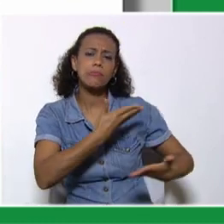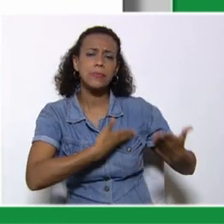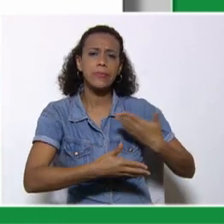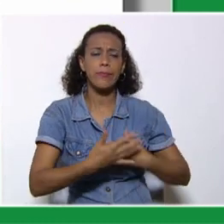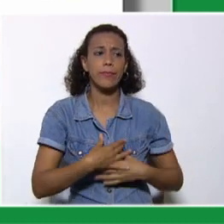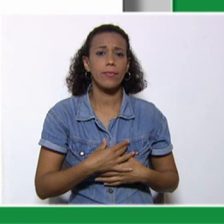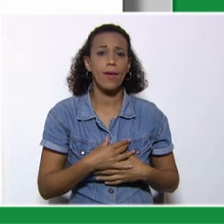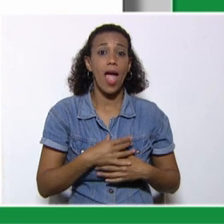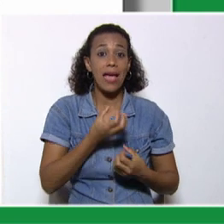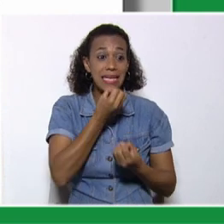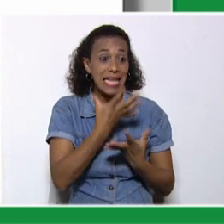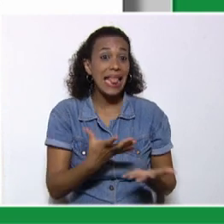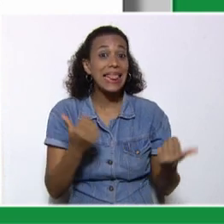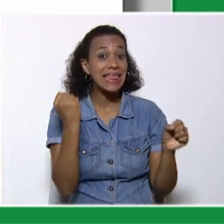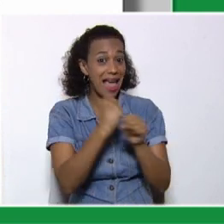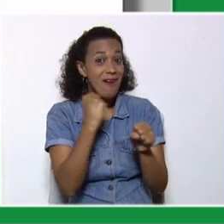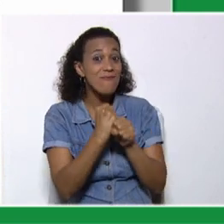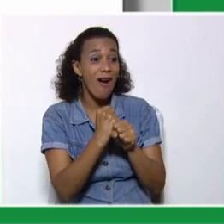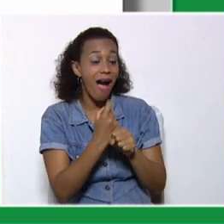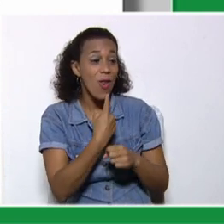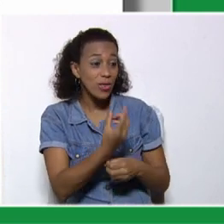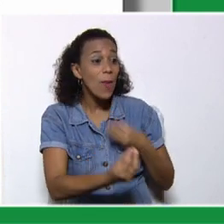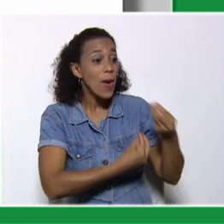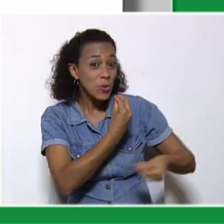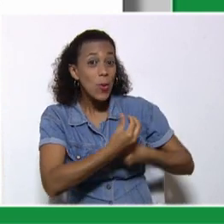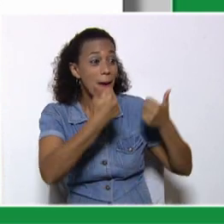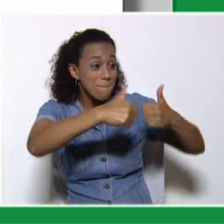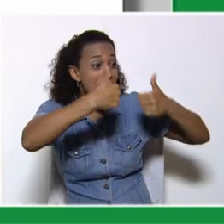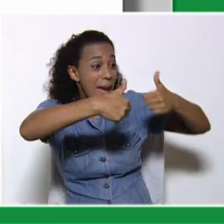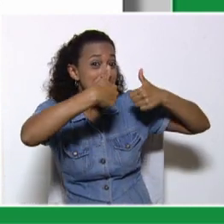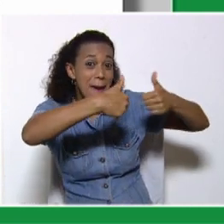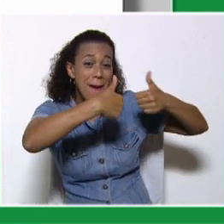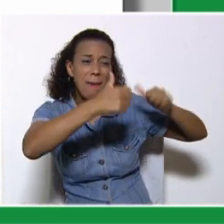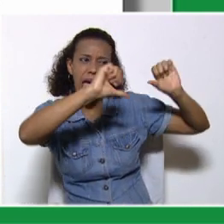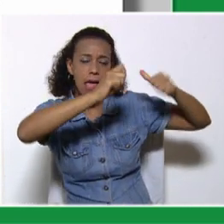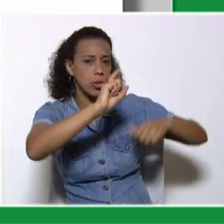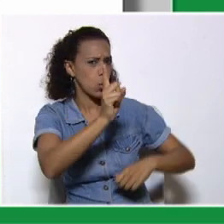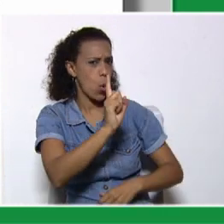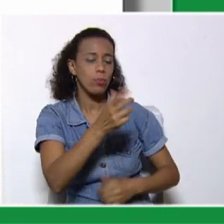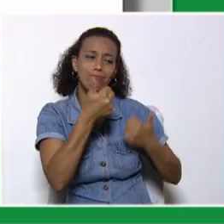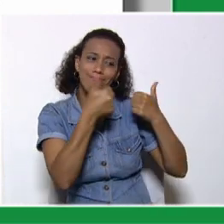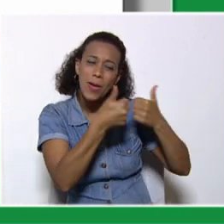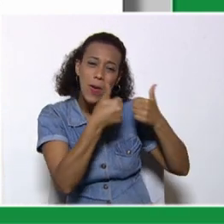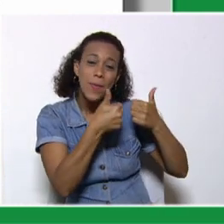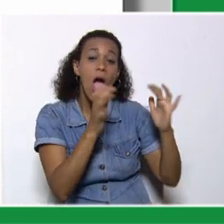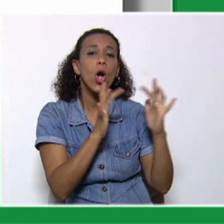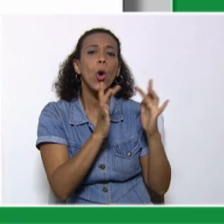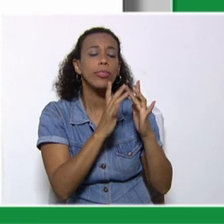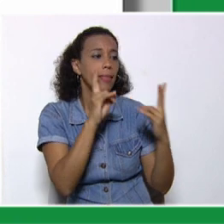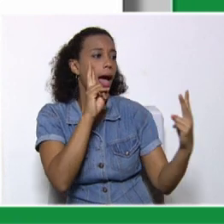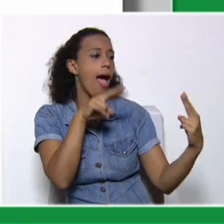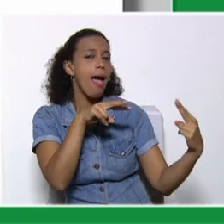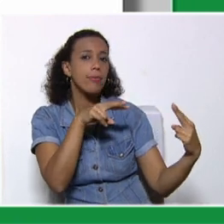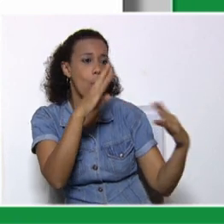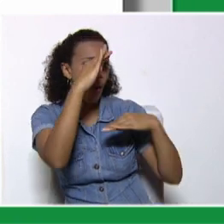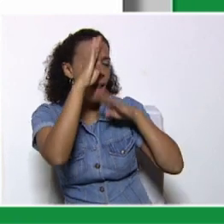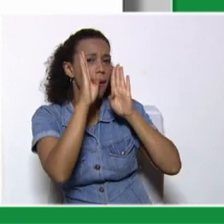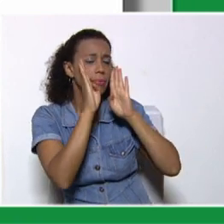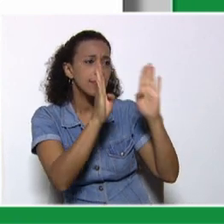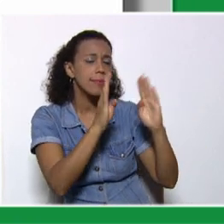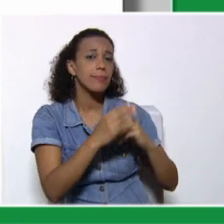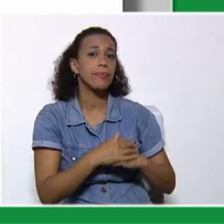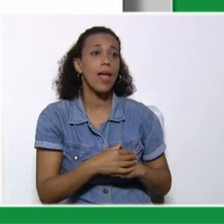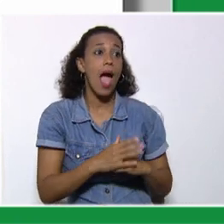Exprese, excelente trabajo, qué bien lo estás haciendo, te está quedando muy bien. Y mantén el contacto también con el Centro de Atención